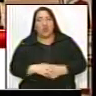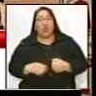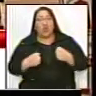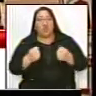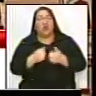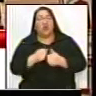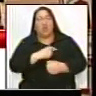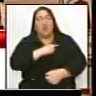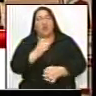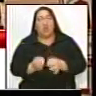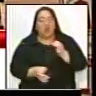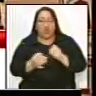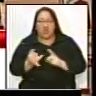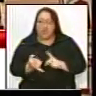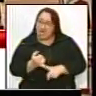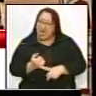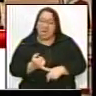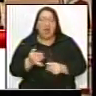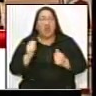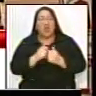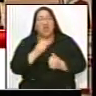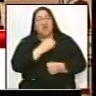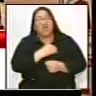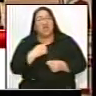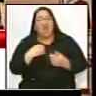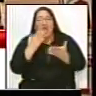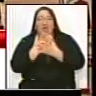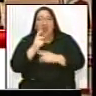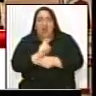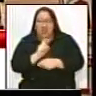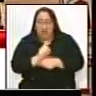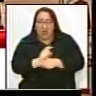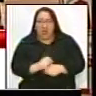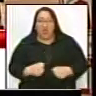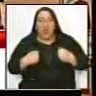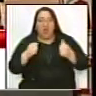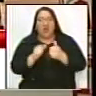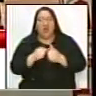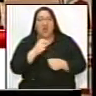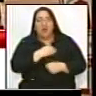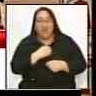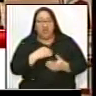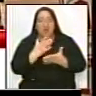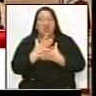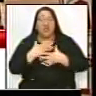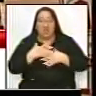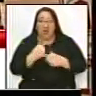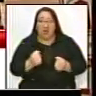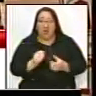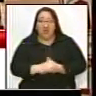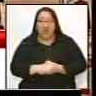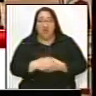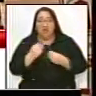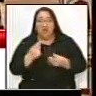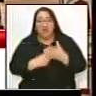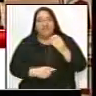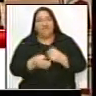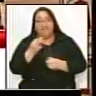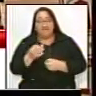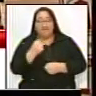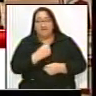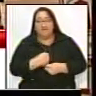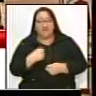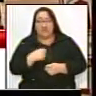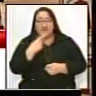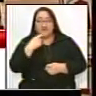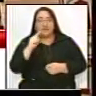Poder Judicial, lucha con el Ministerio de Educación, lucha con el Ministerio de Salud, porque lamentablemente el